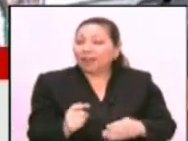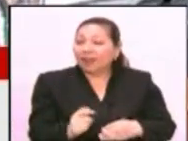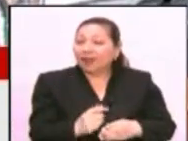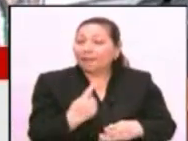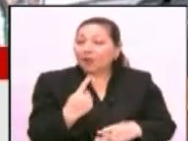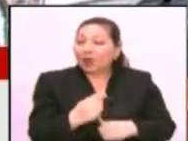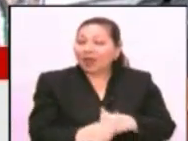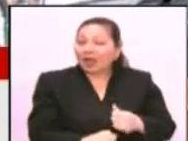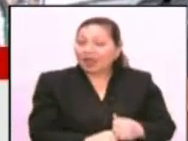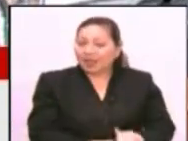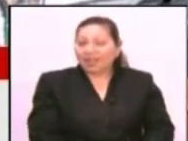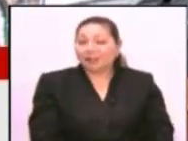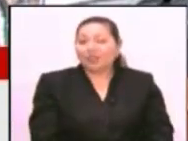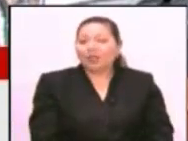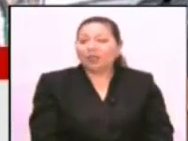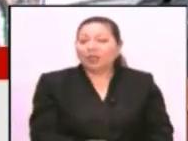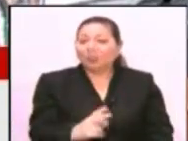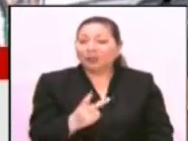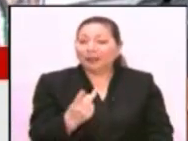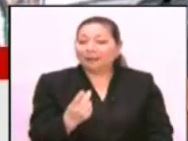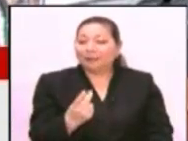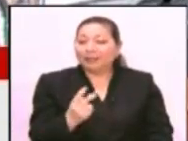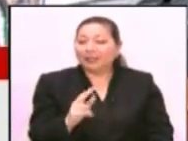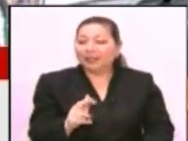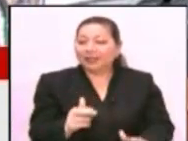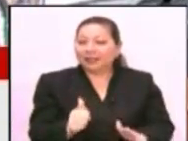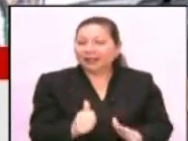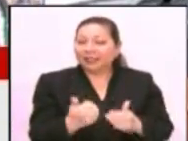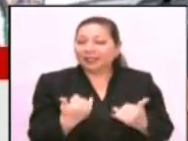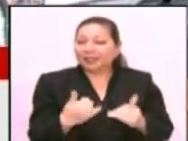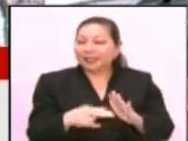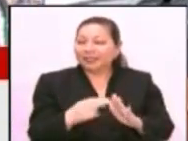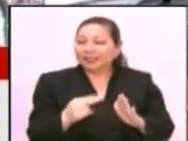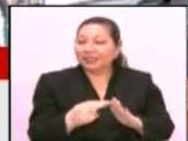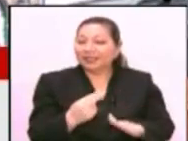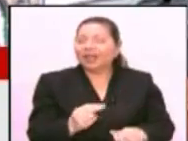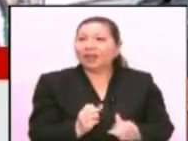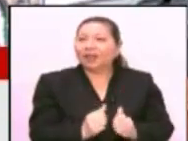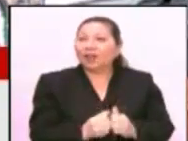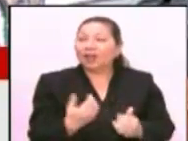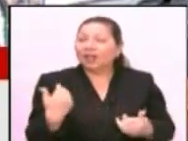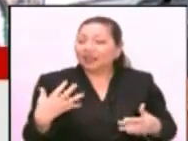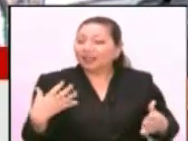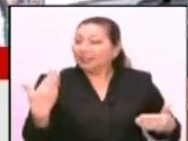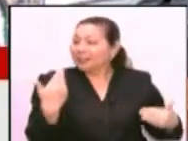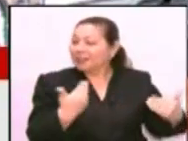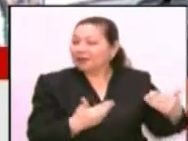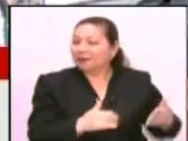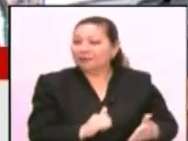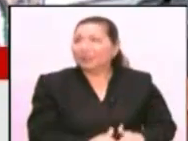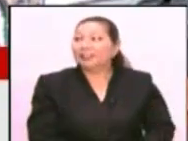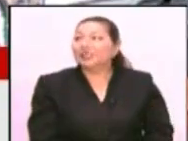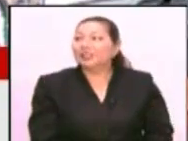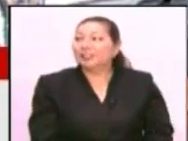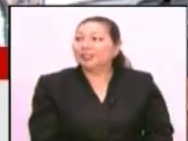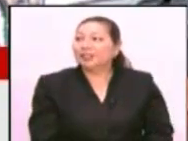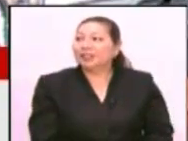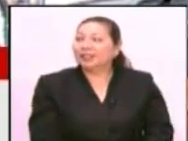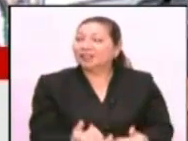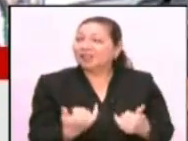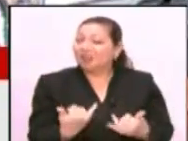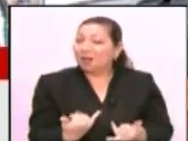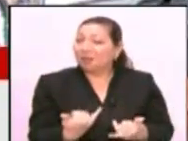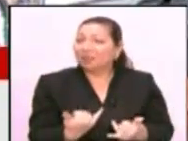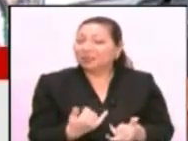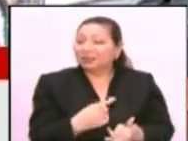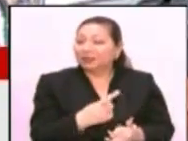año. De cara acá al 2021 tendríamos 16 penales de esos niveles con grandes inversiones de talleres. Y si hoy día